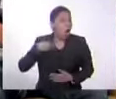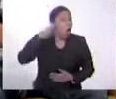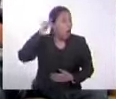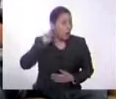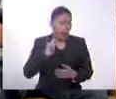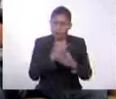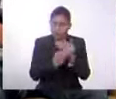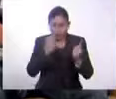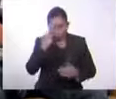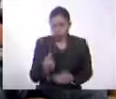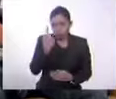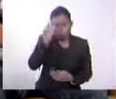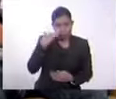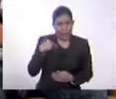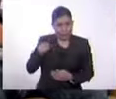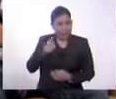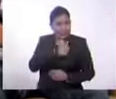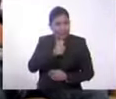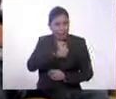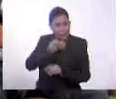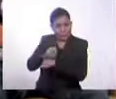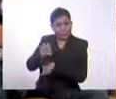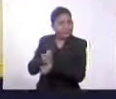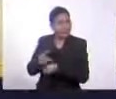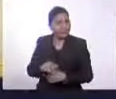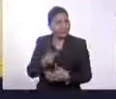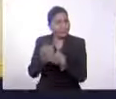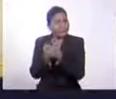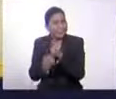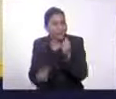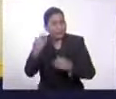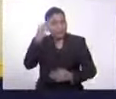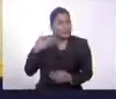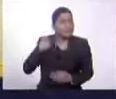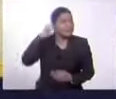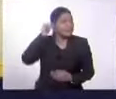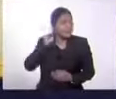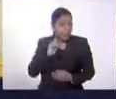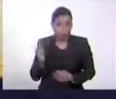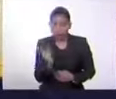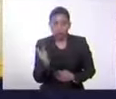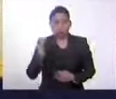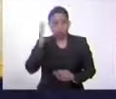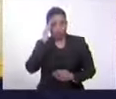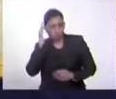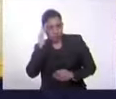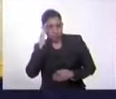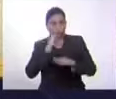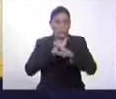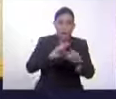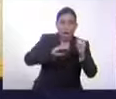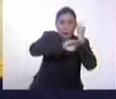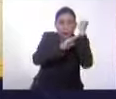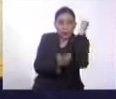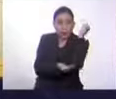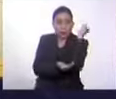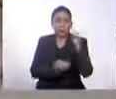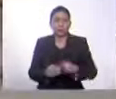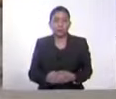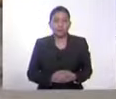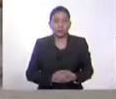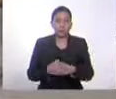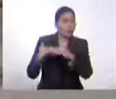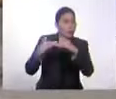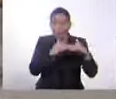tanto al chico como a la chica, ¿verdad?, para que no se vean en una situación de un embarazo. Y que sea por igual